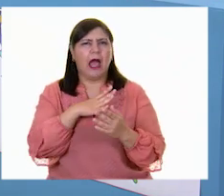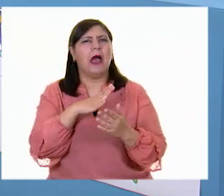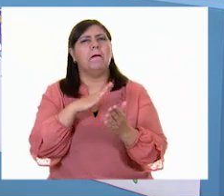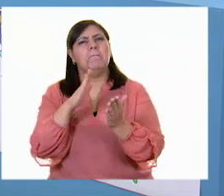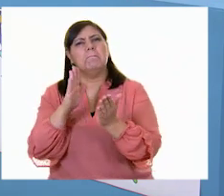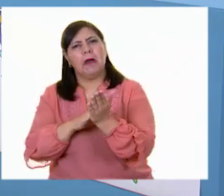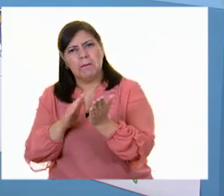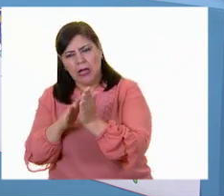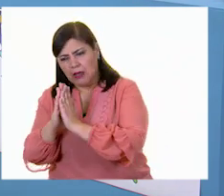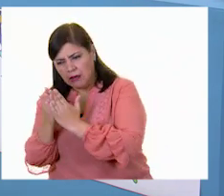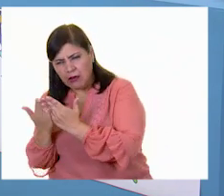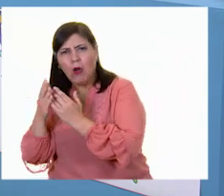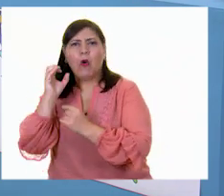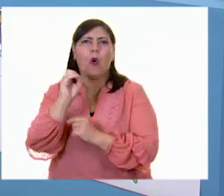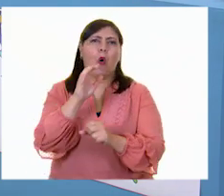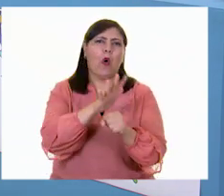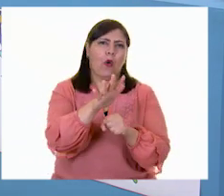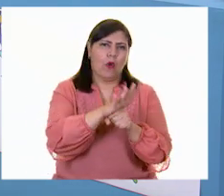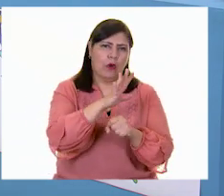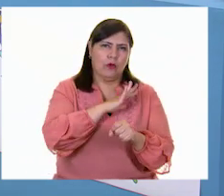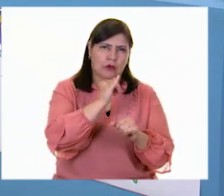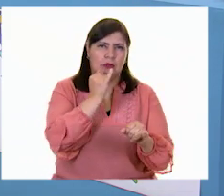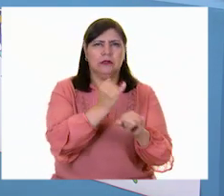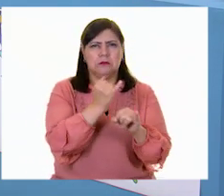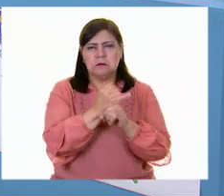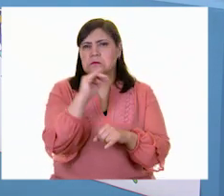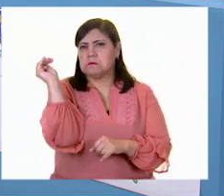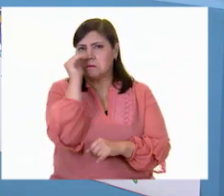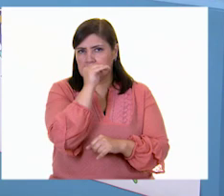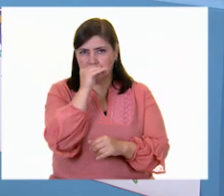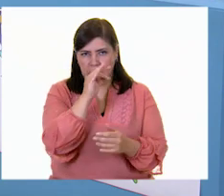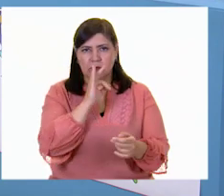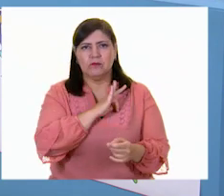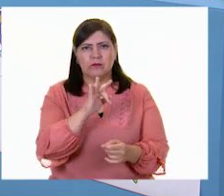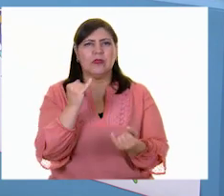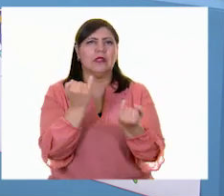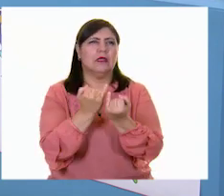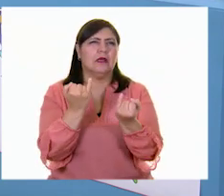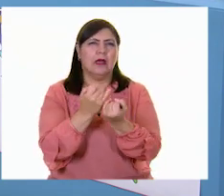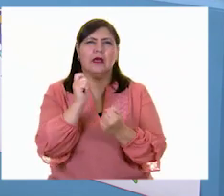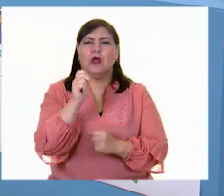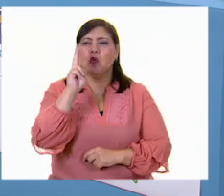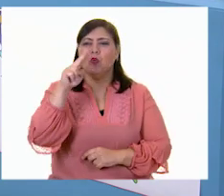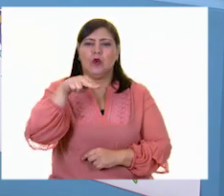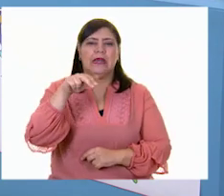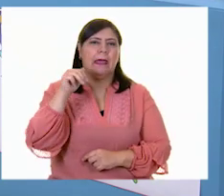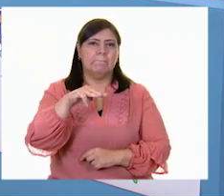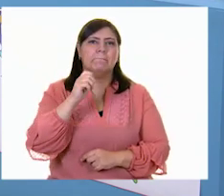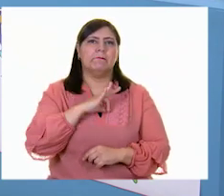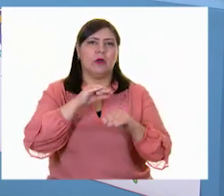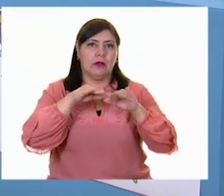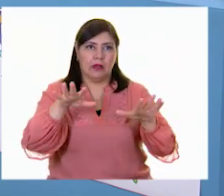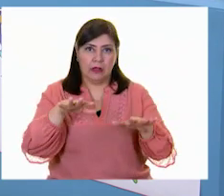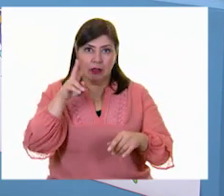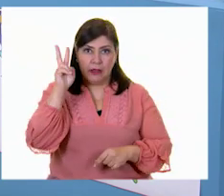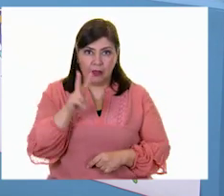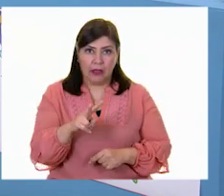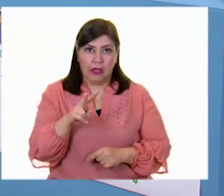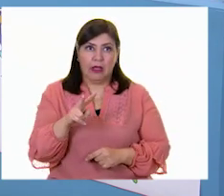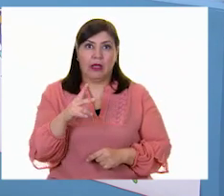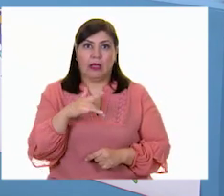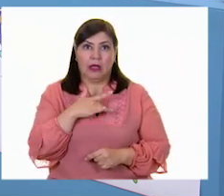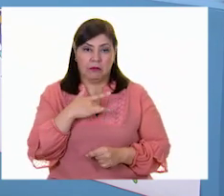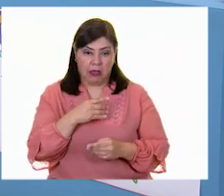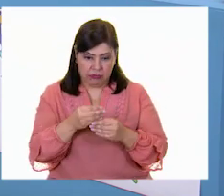y electrónicas, varias de ellas gratuitas, como algunas de las editadas por la UNAM. No vayan a espantarse por el